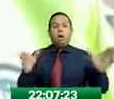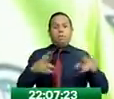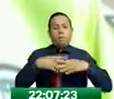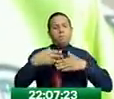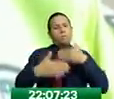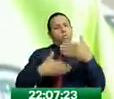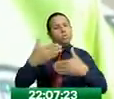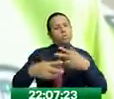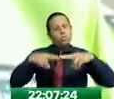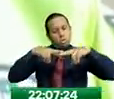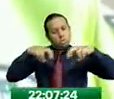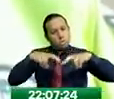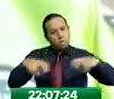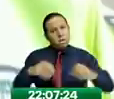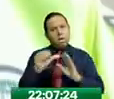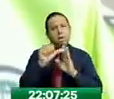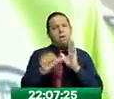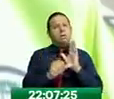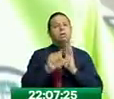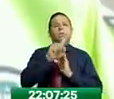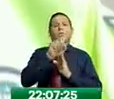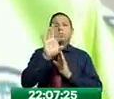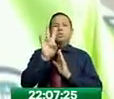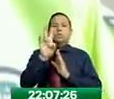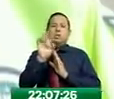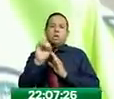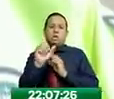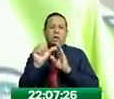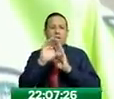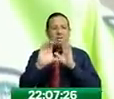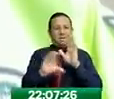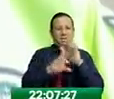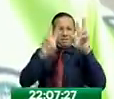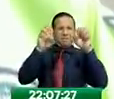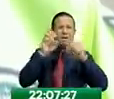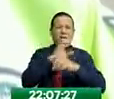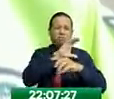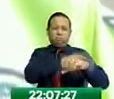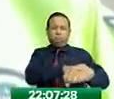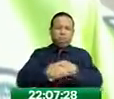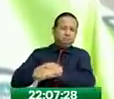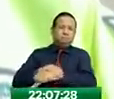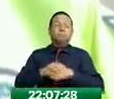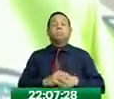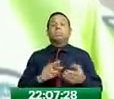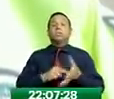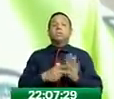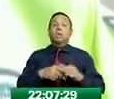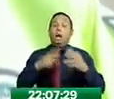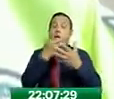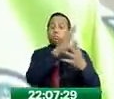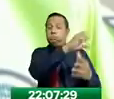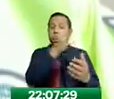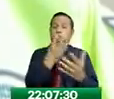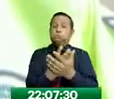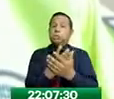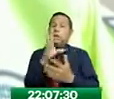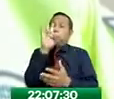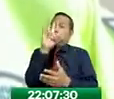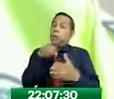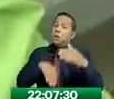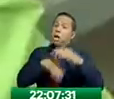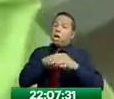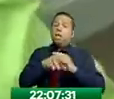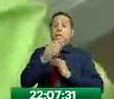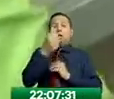el artículo 170 del Código Orgánico Integral Penal, es una pena privativa de la libertad máxima de 7 a 10 años con todos los agravantes de